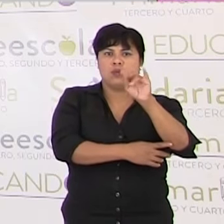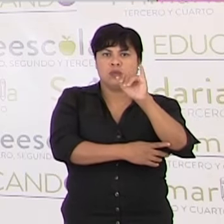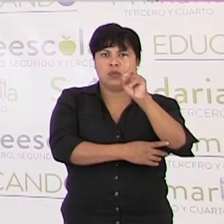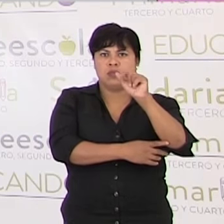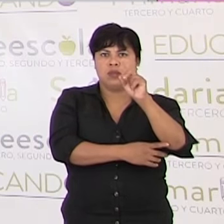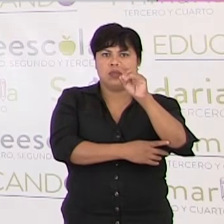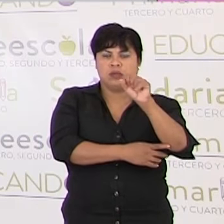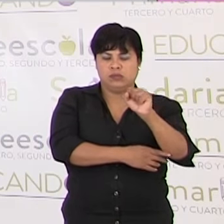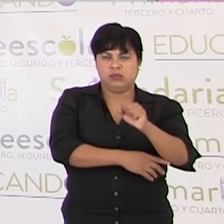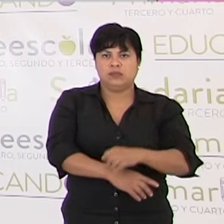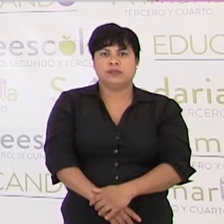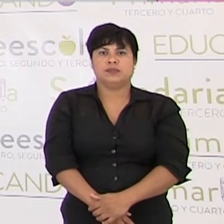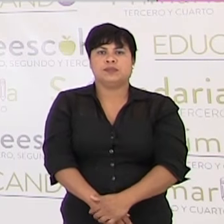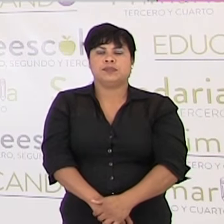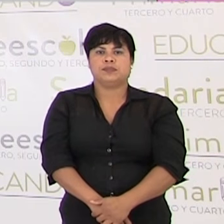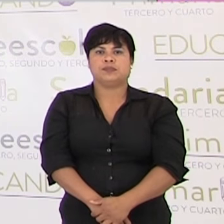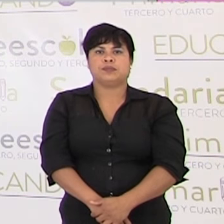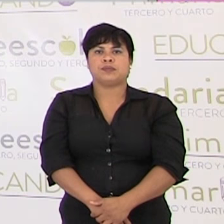unidades.